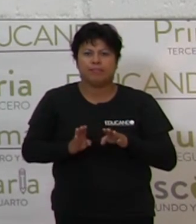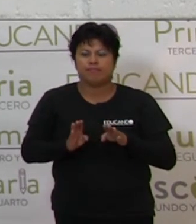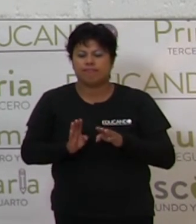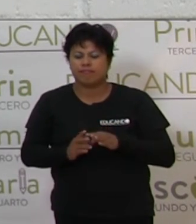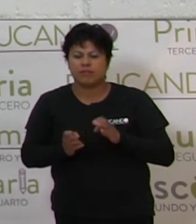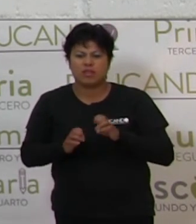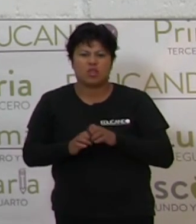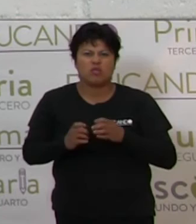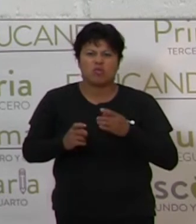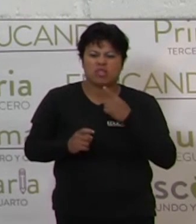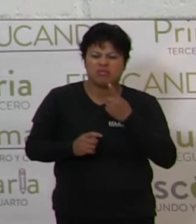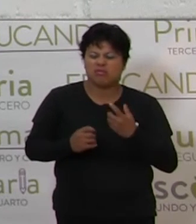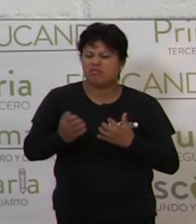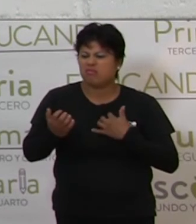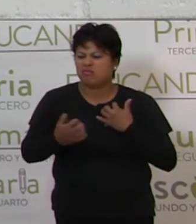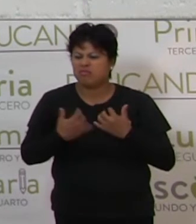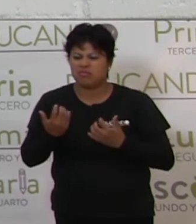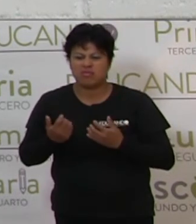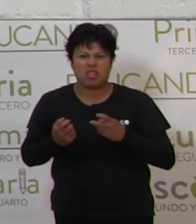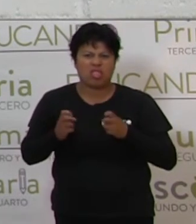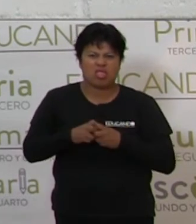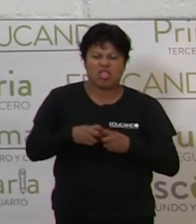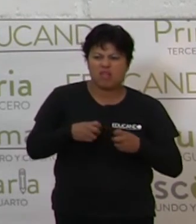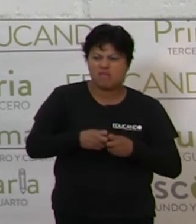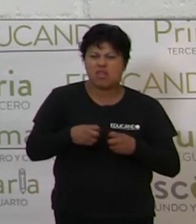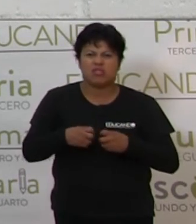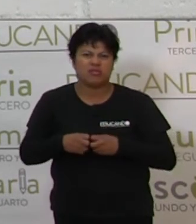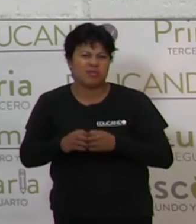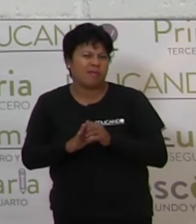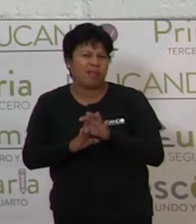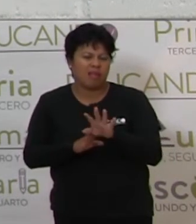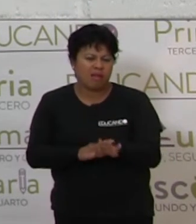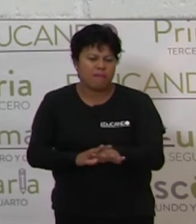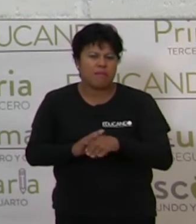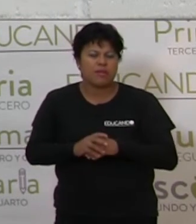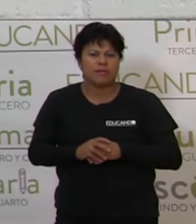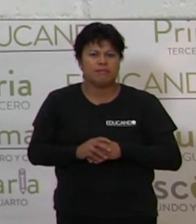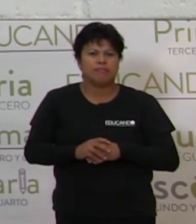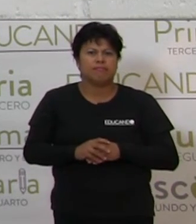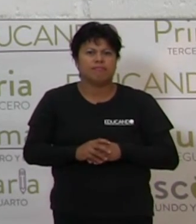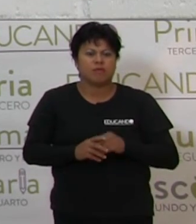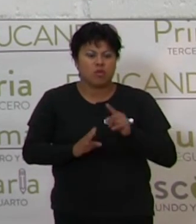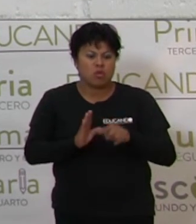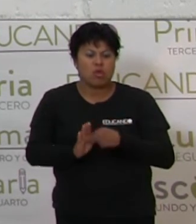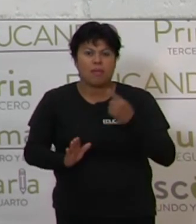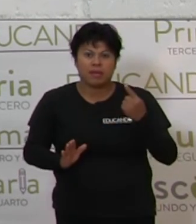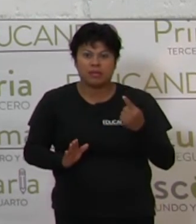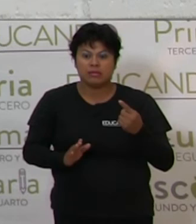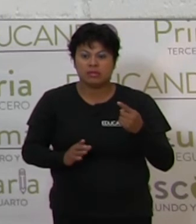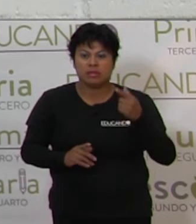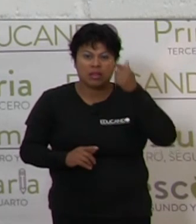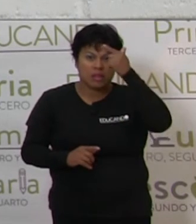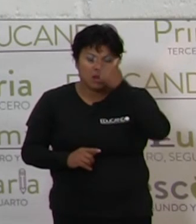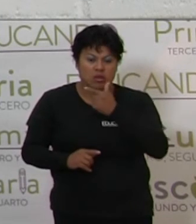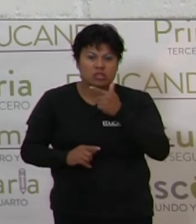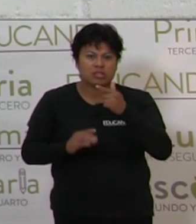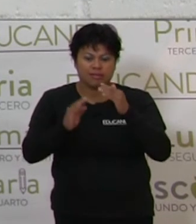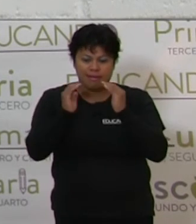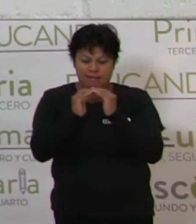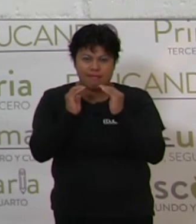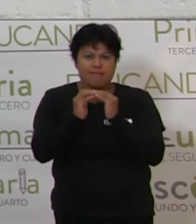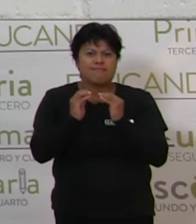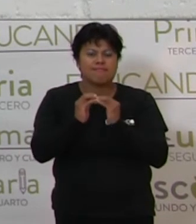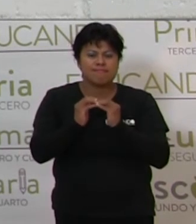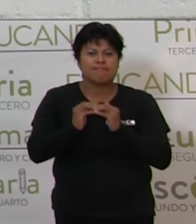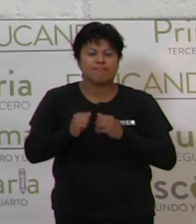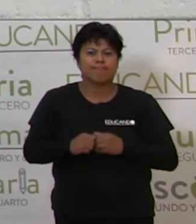mitad exultante, por así decirlo, mitad nervioso, por así decirlo. Más de una vez pasó la velada en la